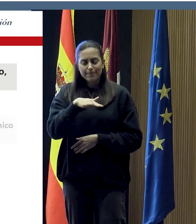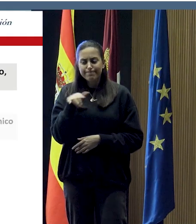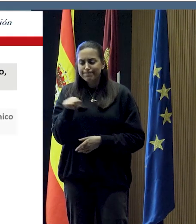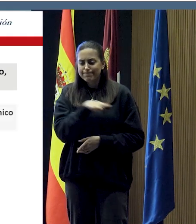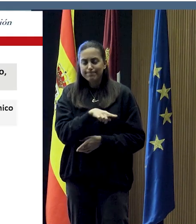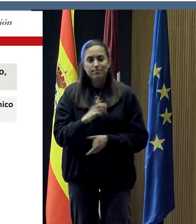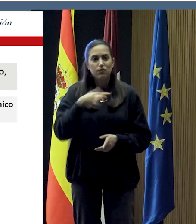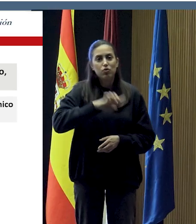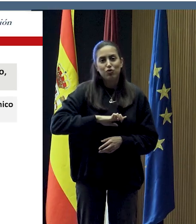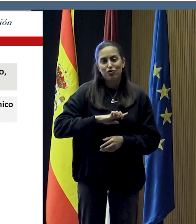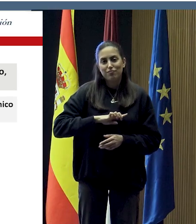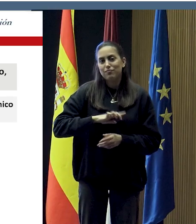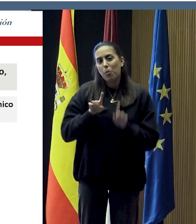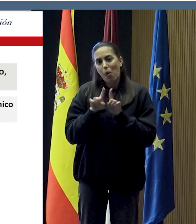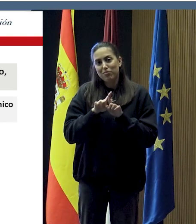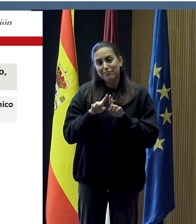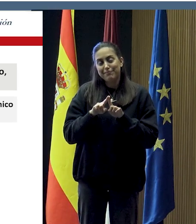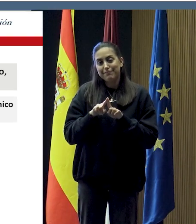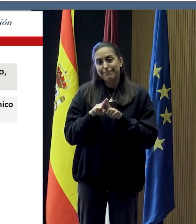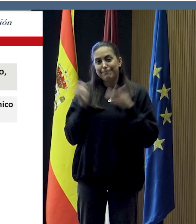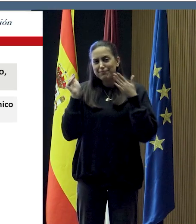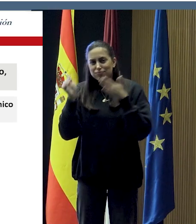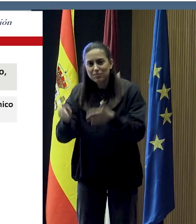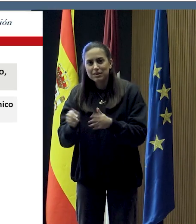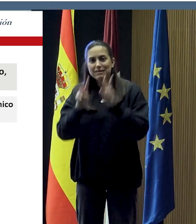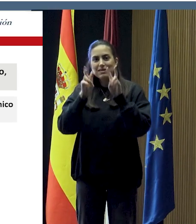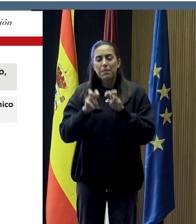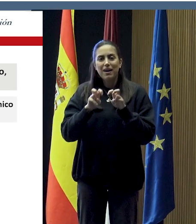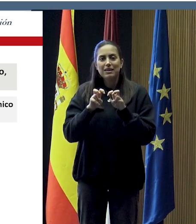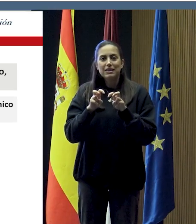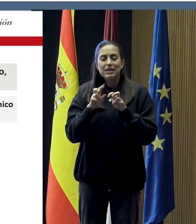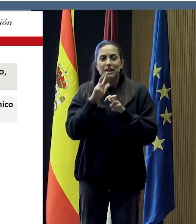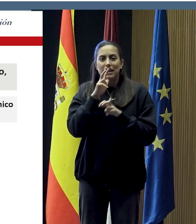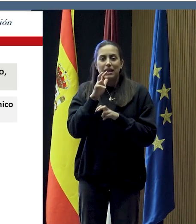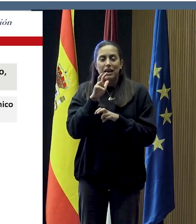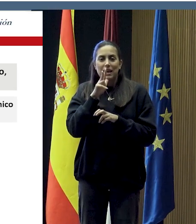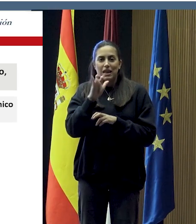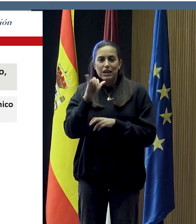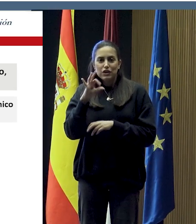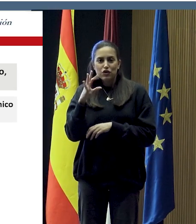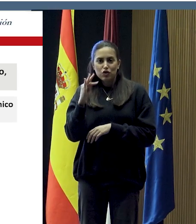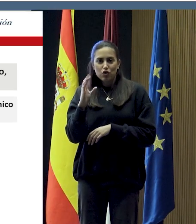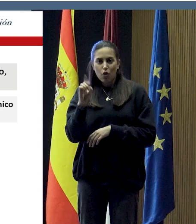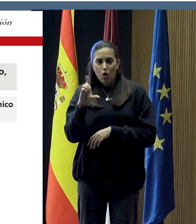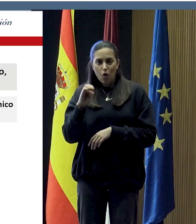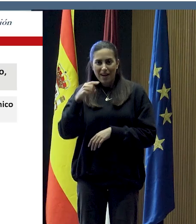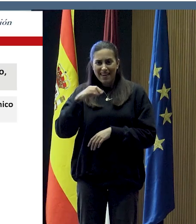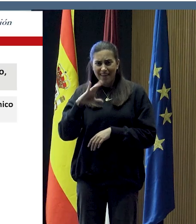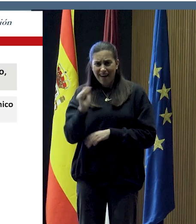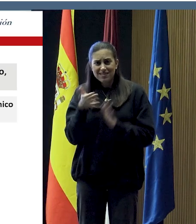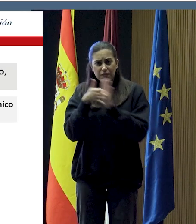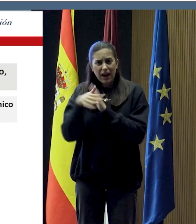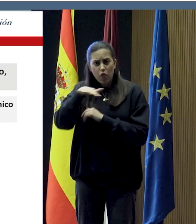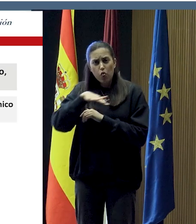donde nosotros entramos. Nosotros entramos en la parte histológica del estudio del encéfalo, del cerebro.